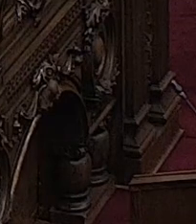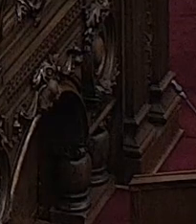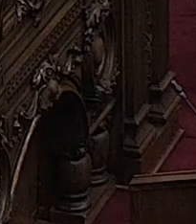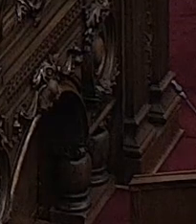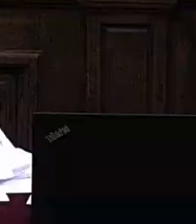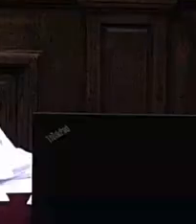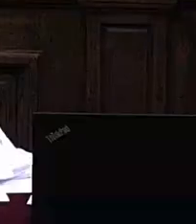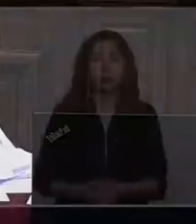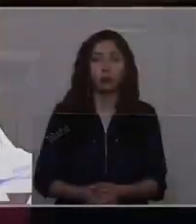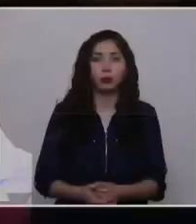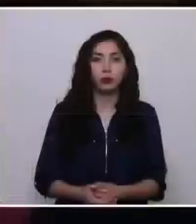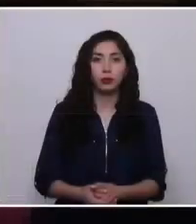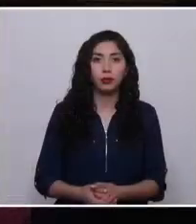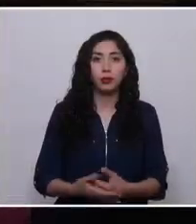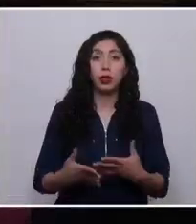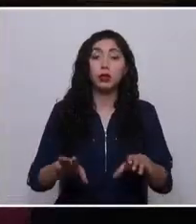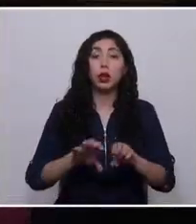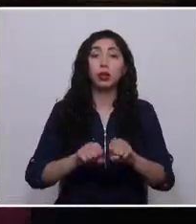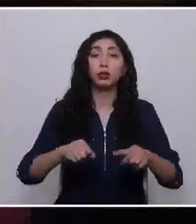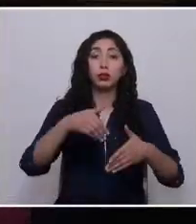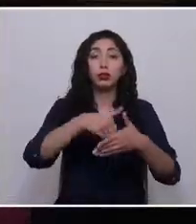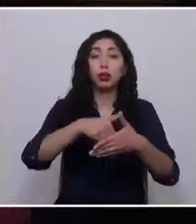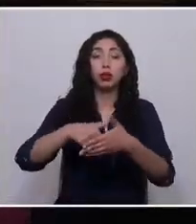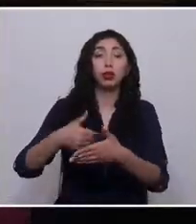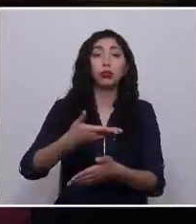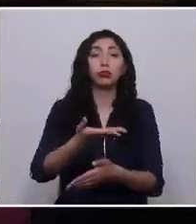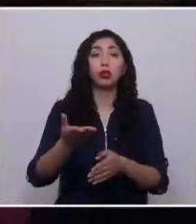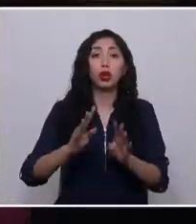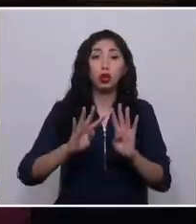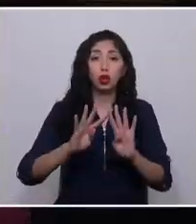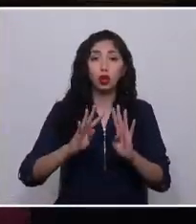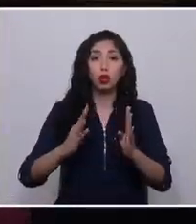Han emitido su voto, señoras y señores convencionales.